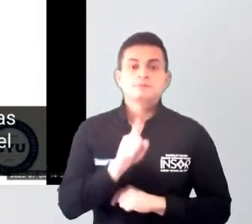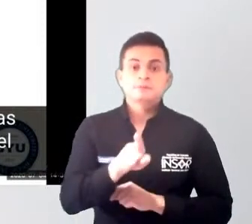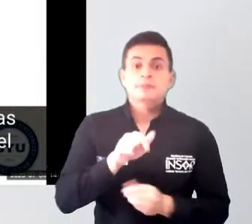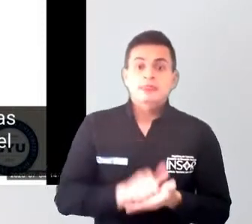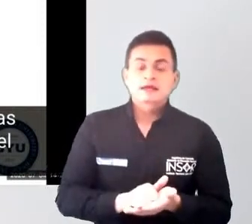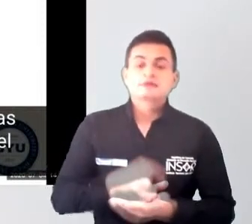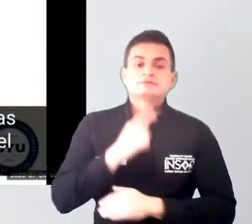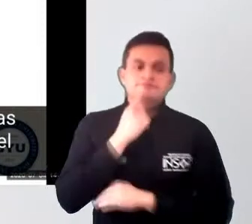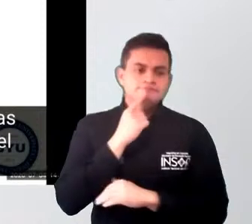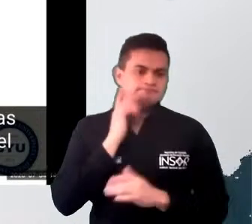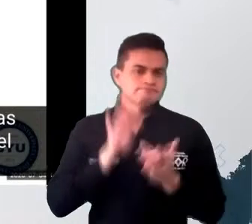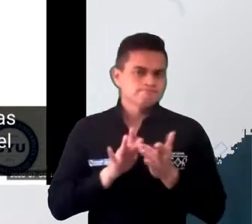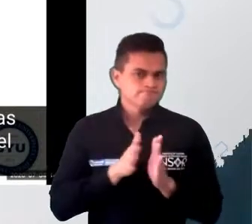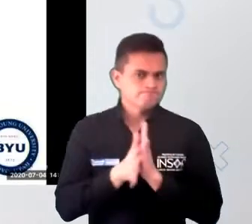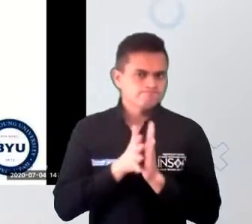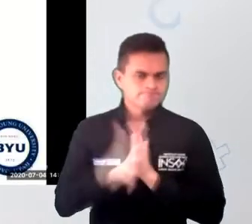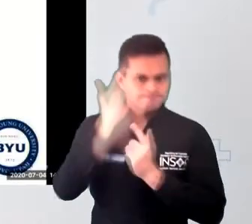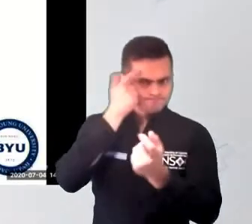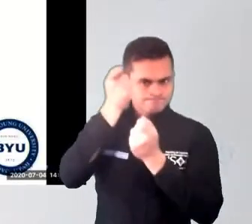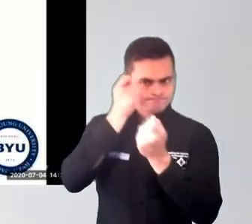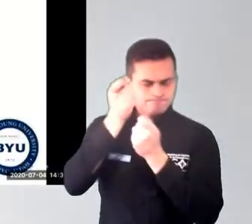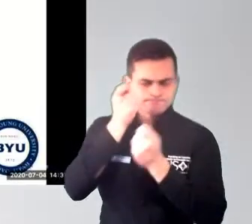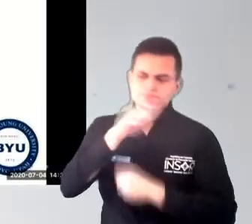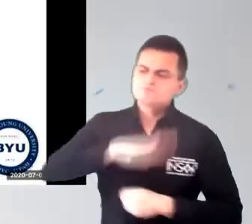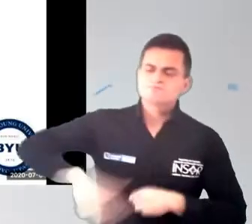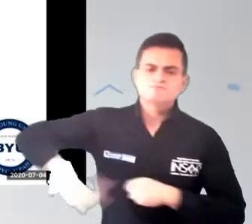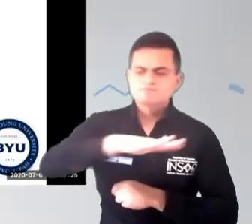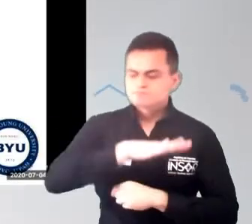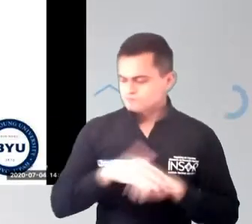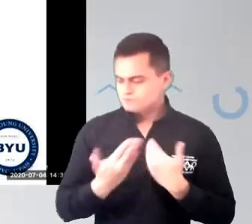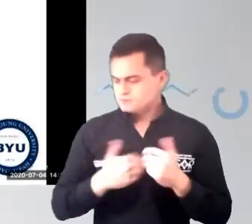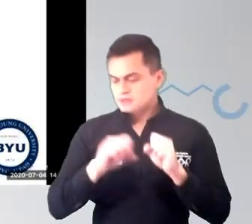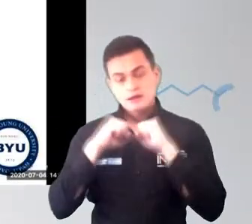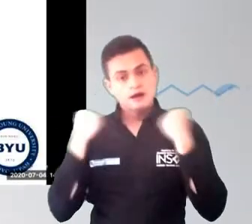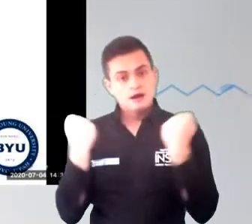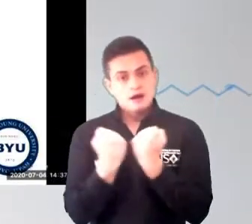número 3 de las estrategias que se pueden usar en el aula.